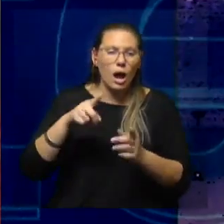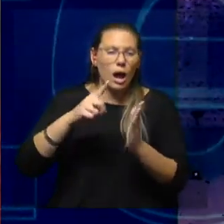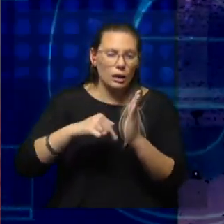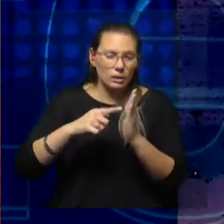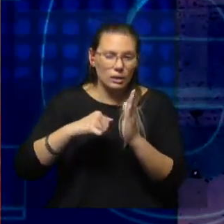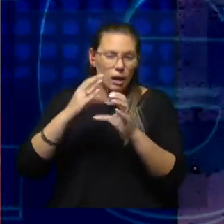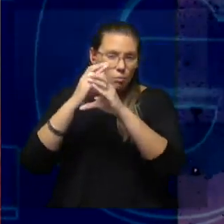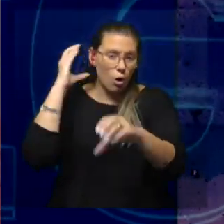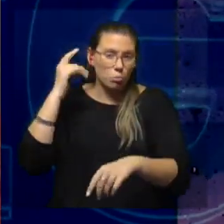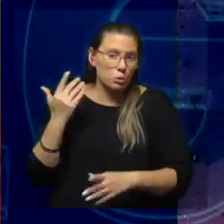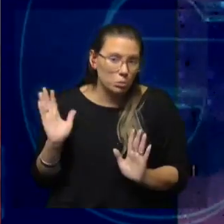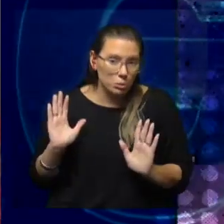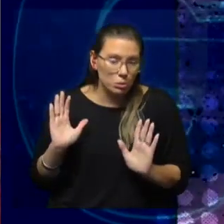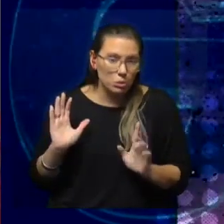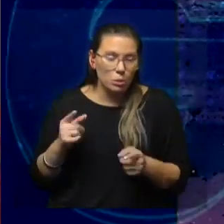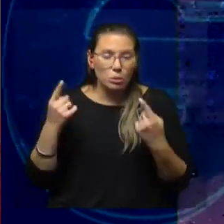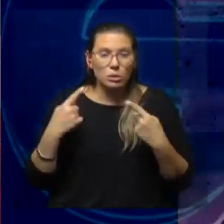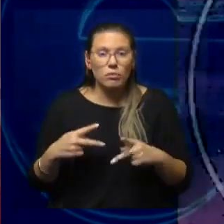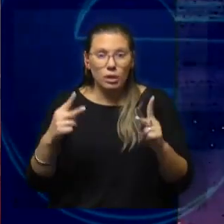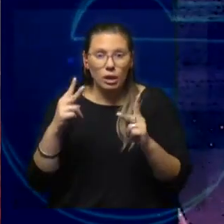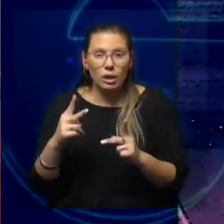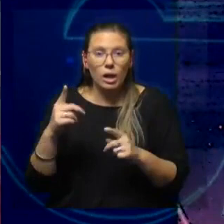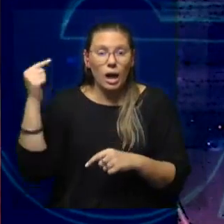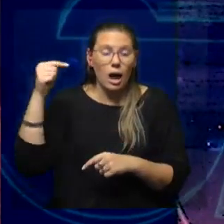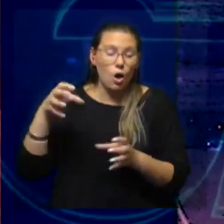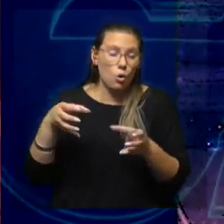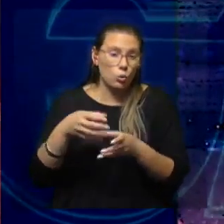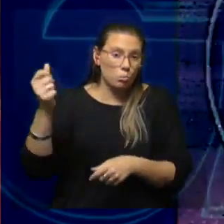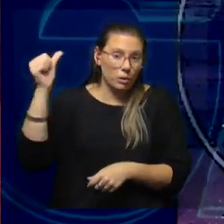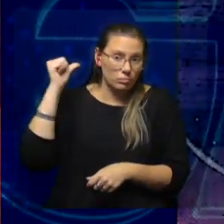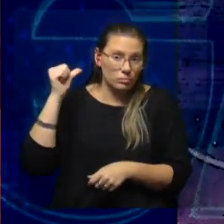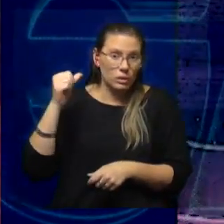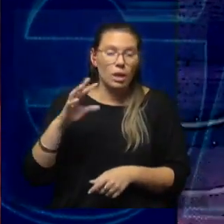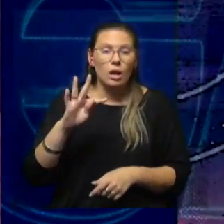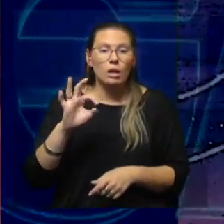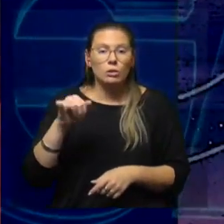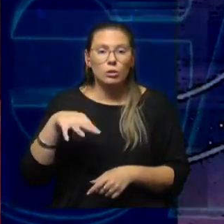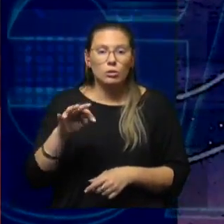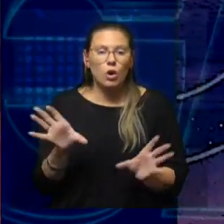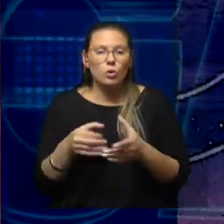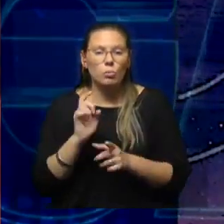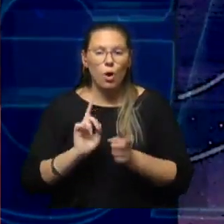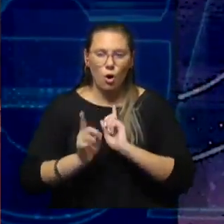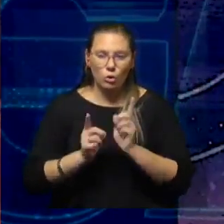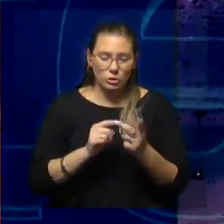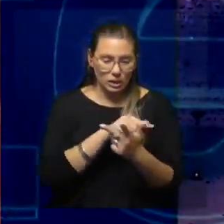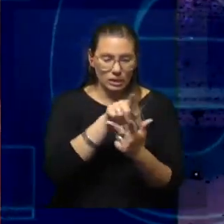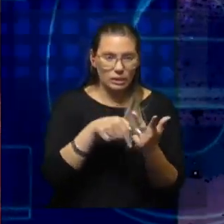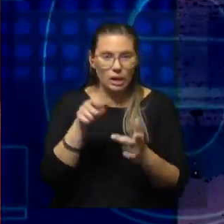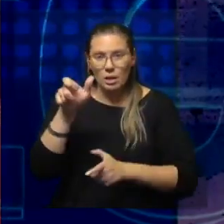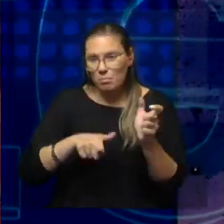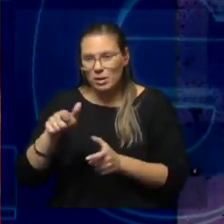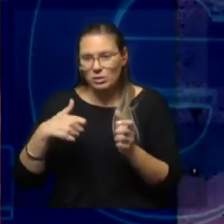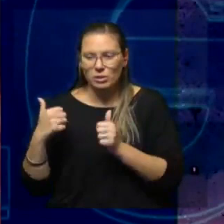tipo de Onda, un ómnibus de excursión y llevábamos abajo todo el equipo. Y los tontos éramos 11 en realidad, éramos nosotros tres y toda la gente que